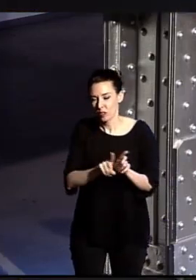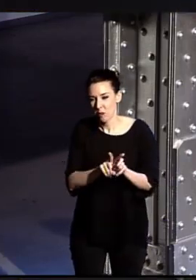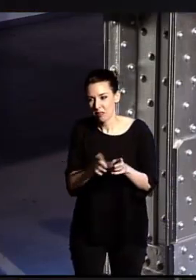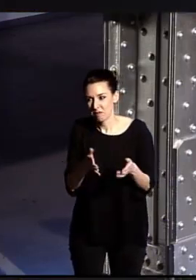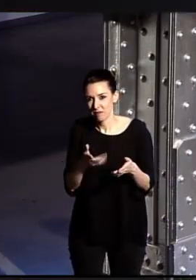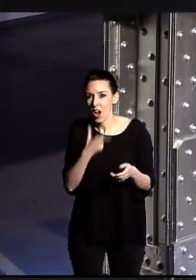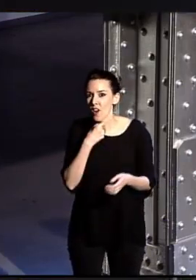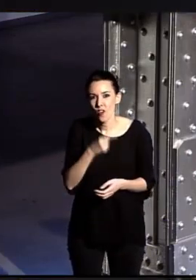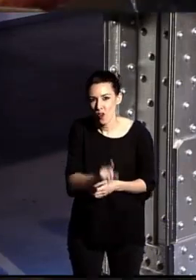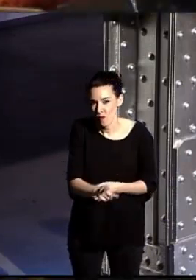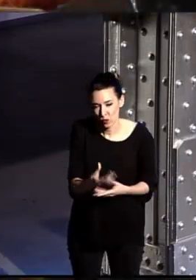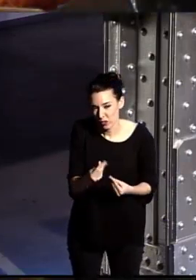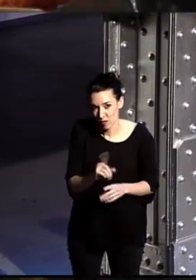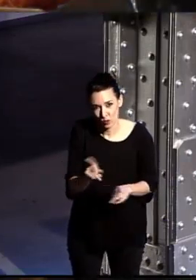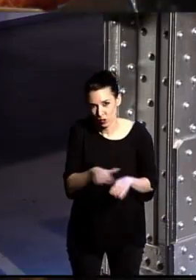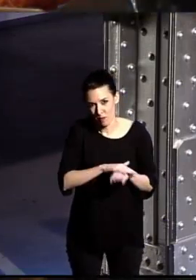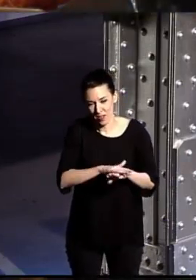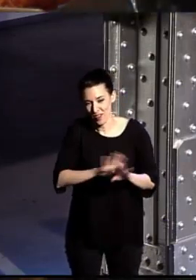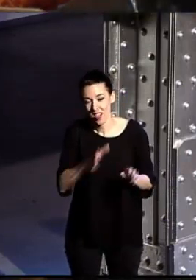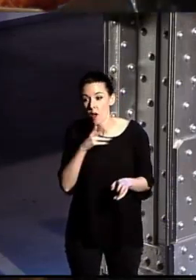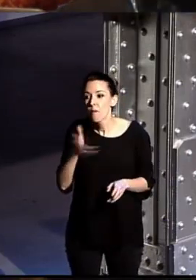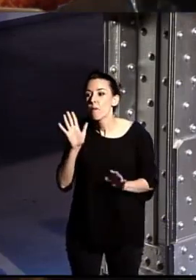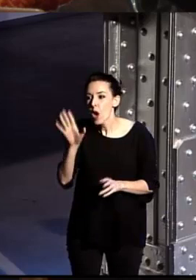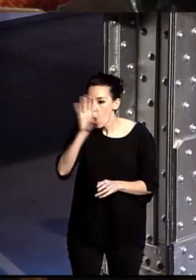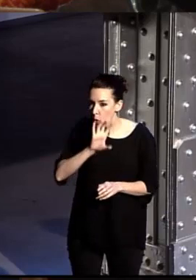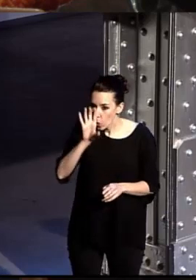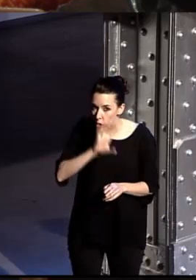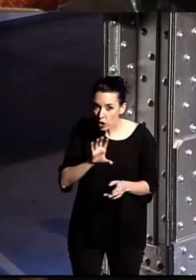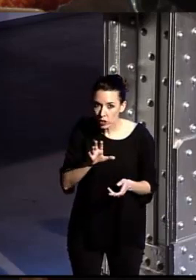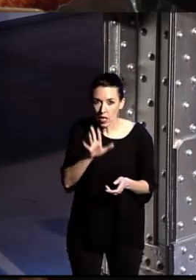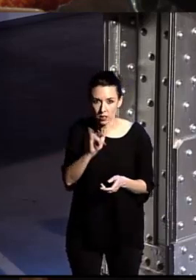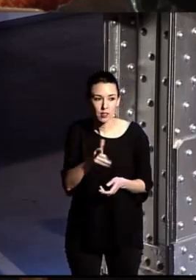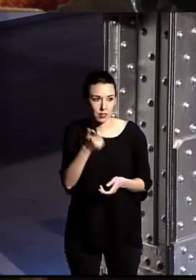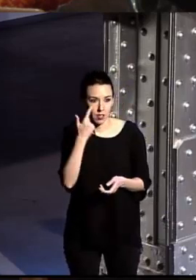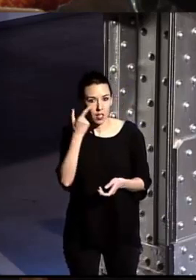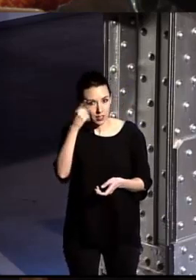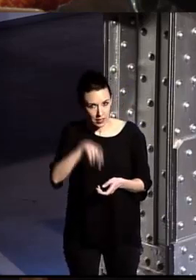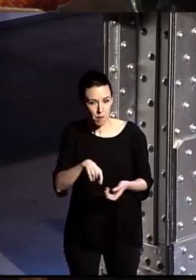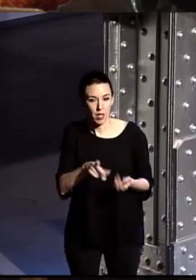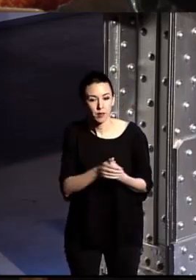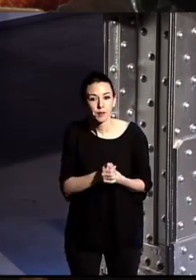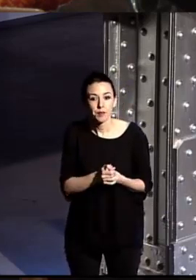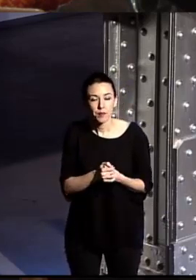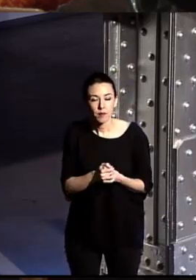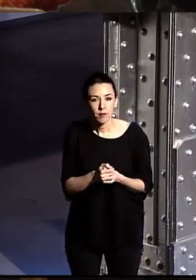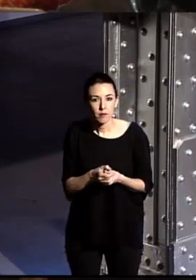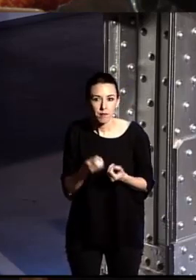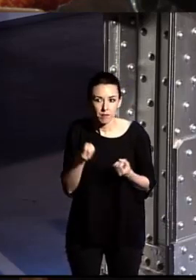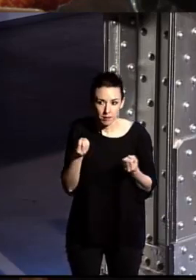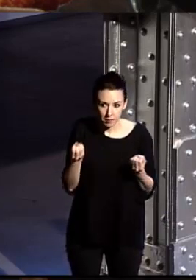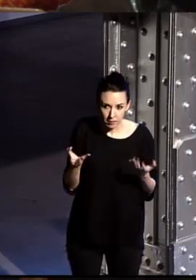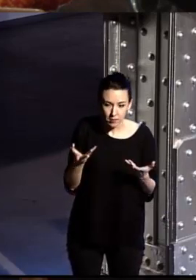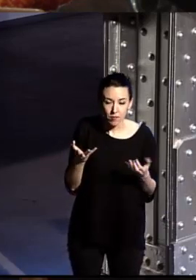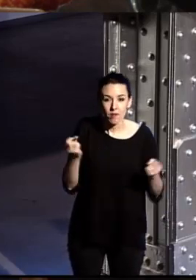no me gusta demasiado. ¿Para no, qué como vamos poeta no, pero como curiosidad, yo tengo que sí. decir que también se los ha leído. En fin. Bueno,